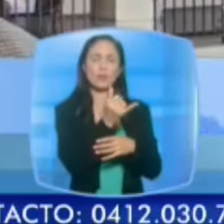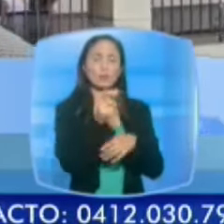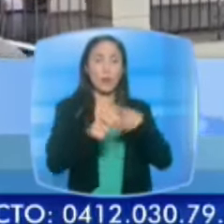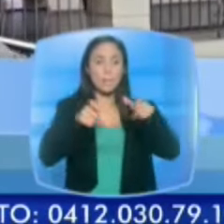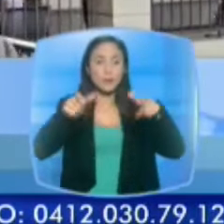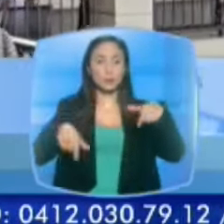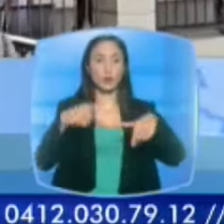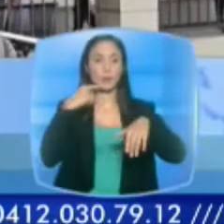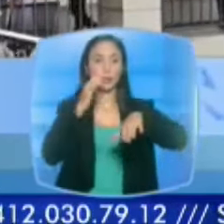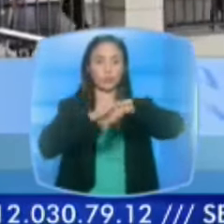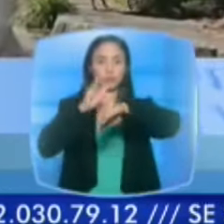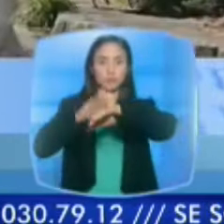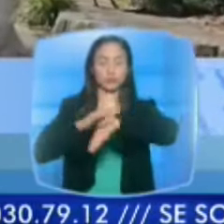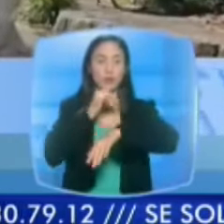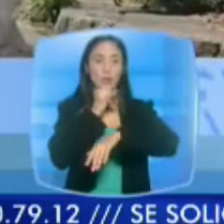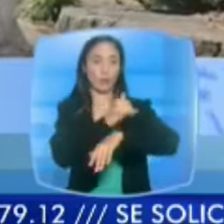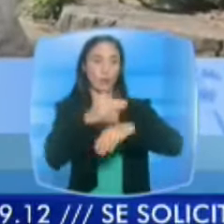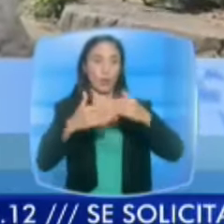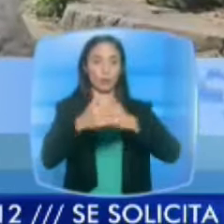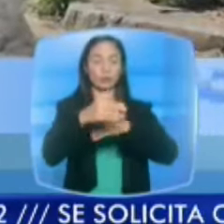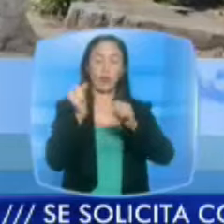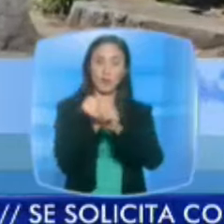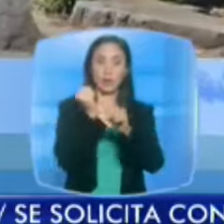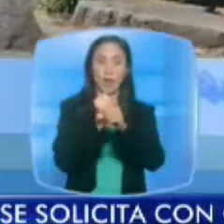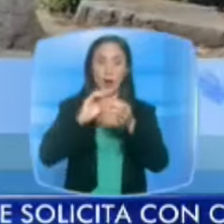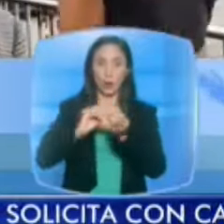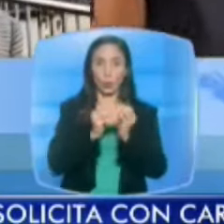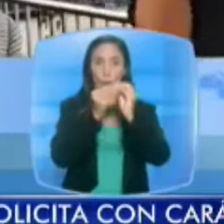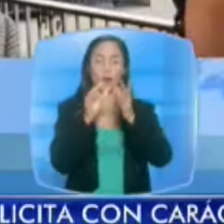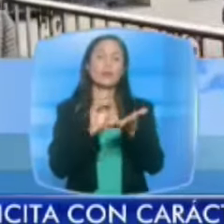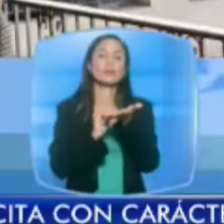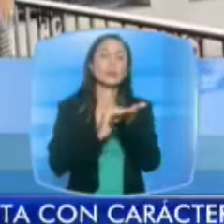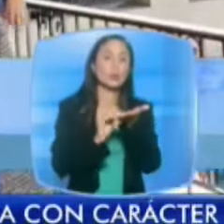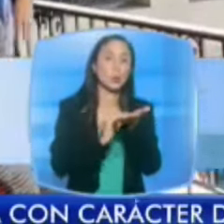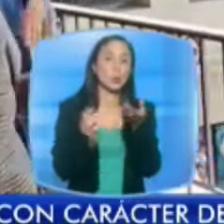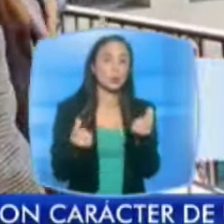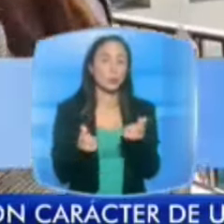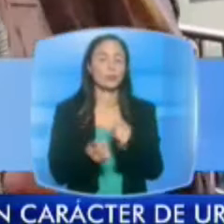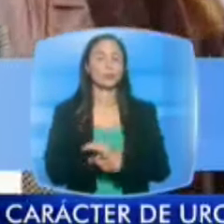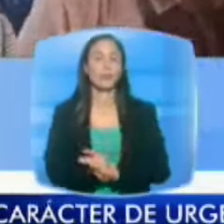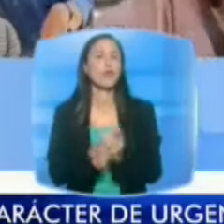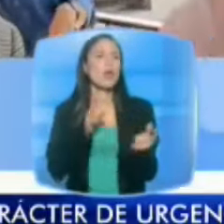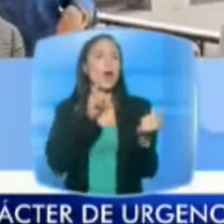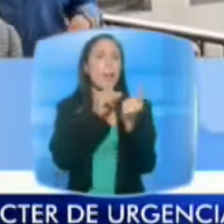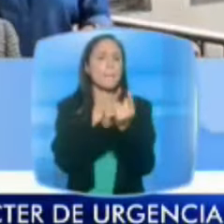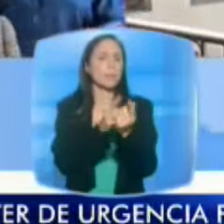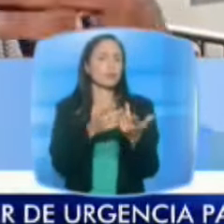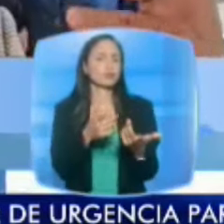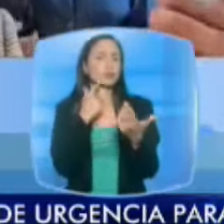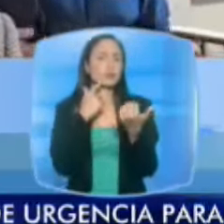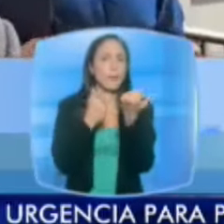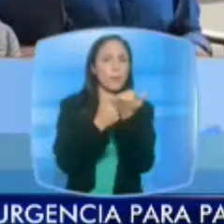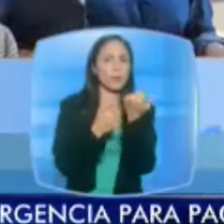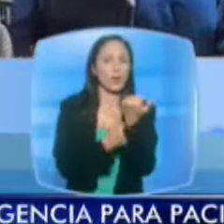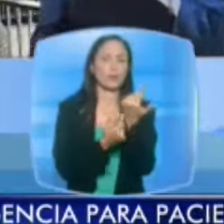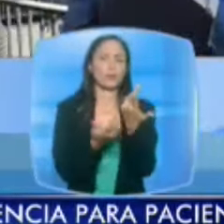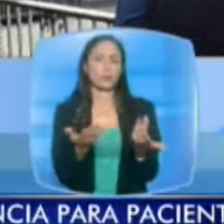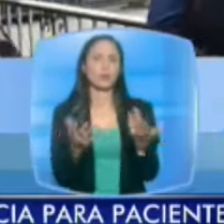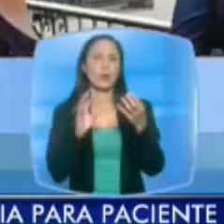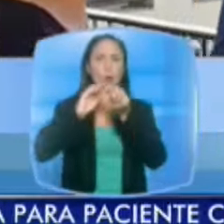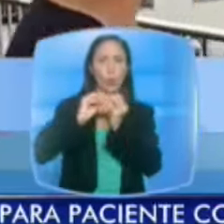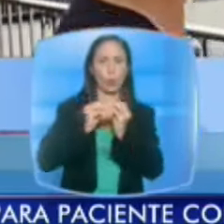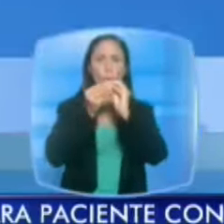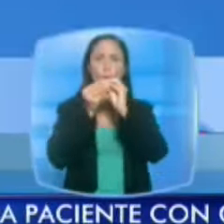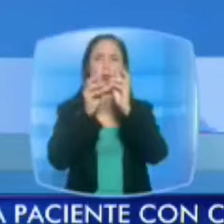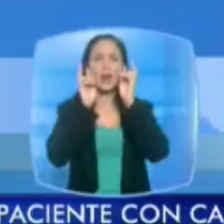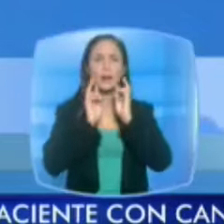embargo, las autoridades afirmaron que trabajan en las soluciones. Hemos venido apoyando el tema de asfaltado, el tema de iluminación pública